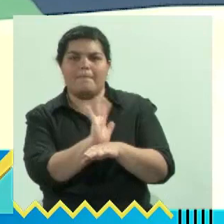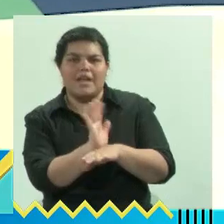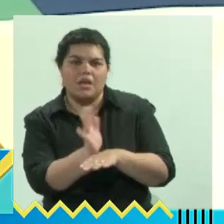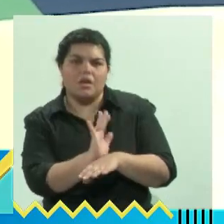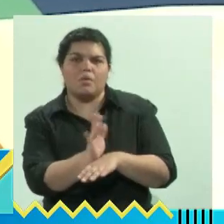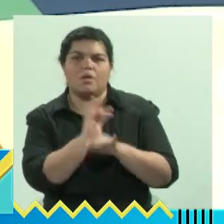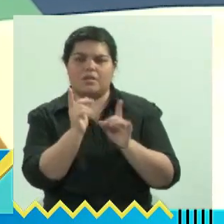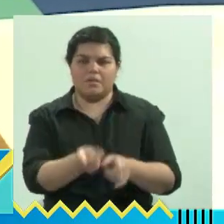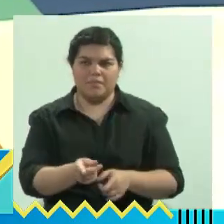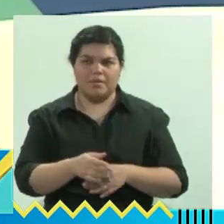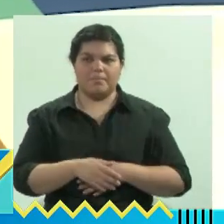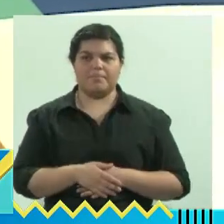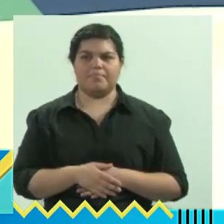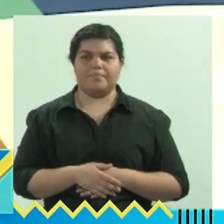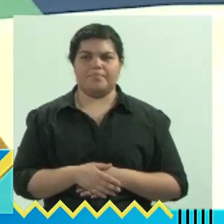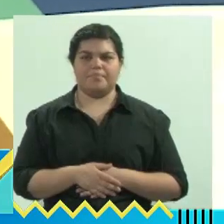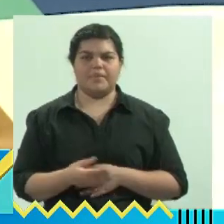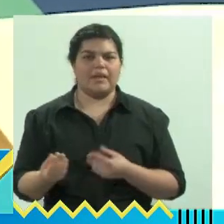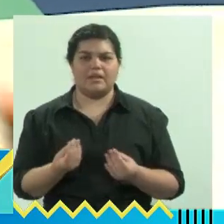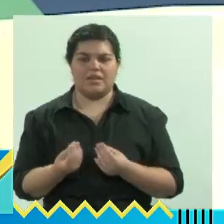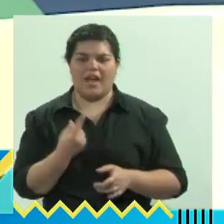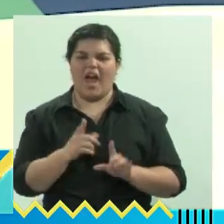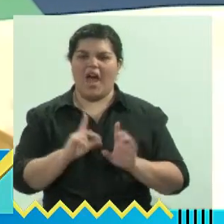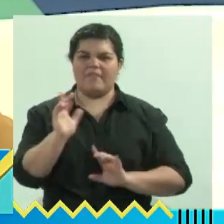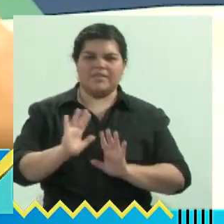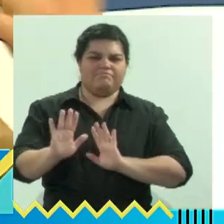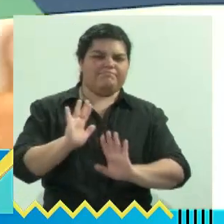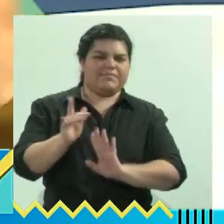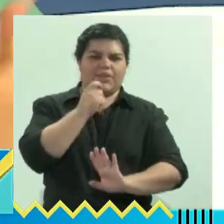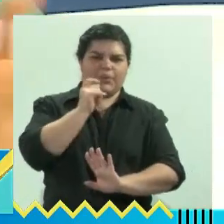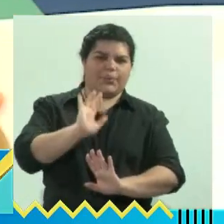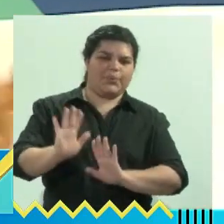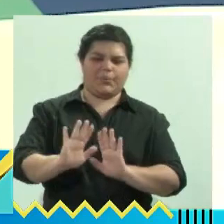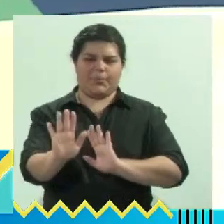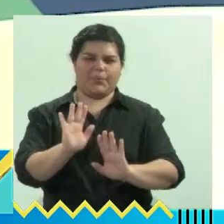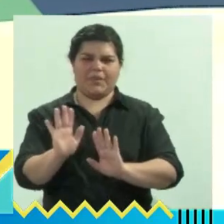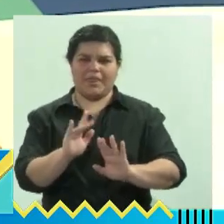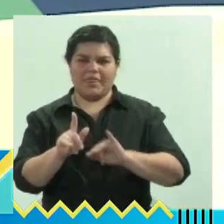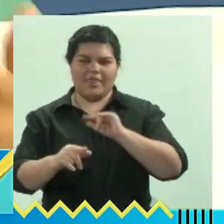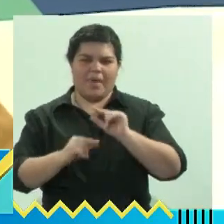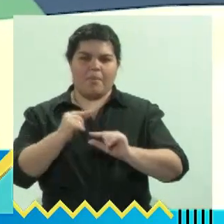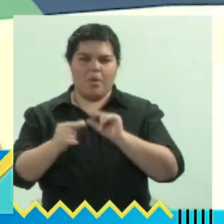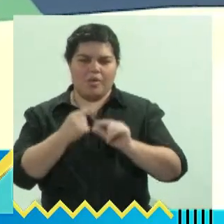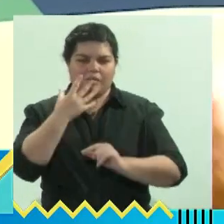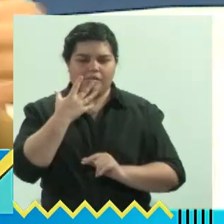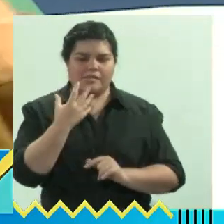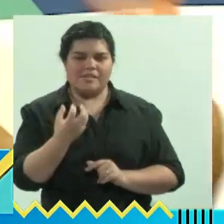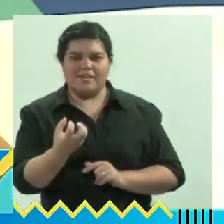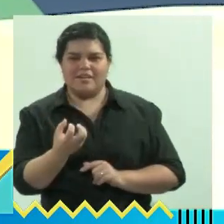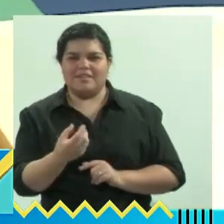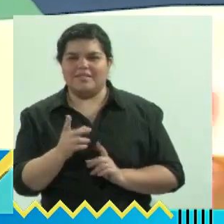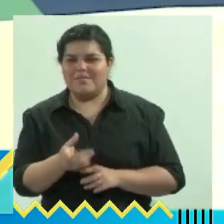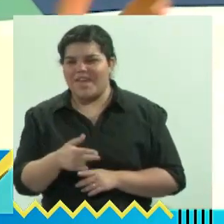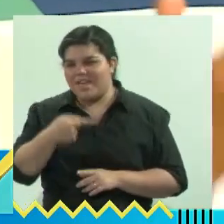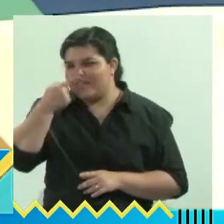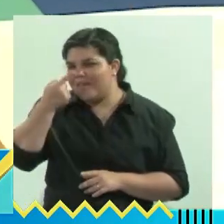creo que es algo que lo rechazamos, supuestamente nos queremos alejar porque no nos genera, pero bueno, a su vez nos interesa porque